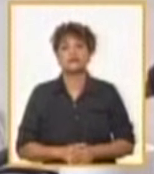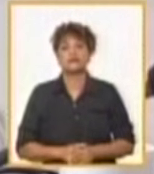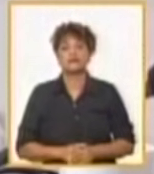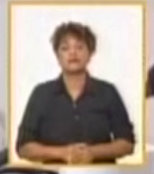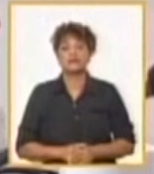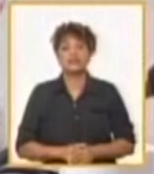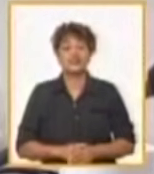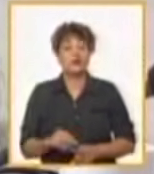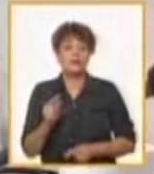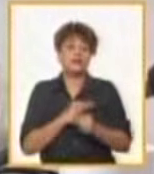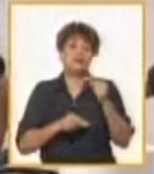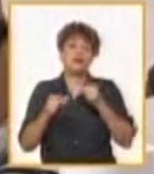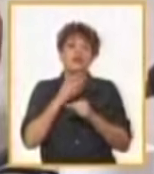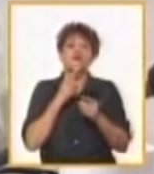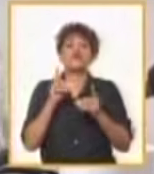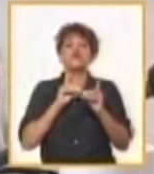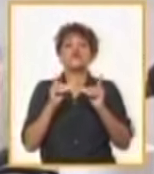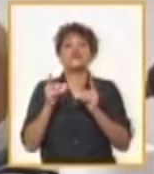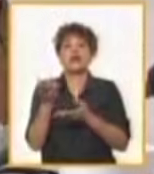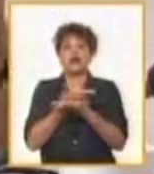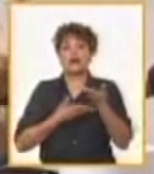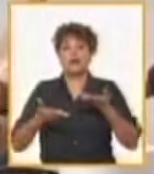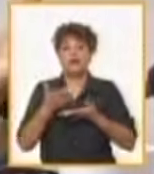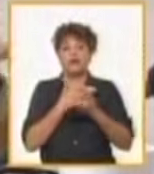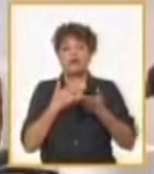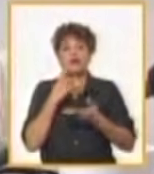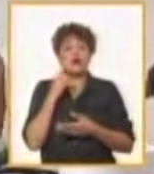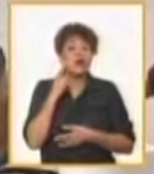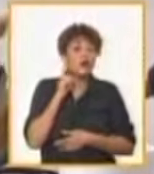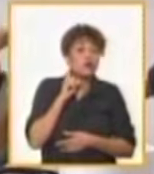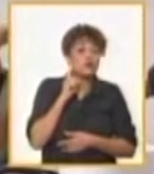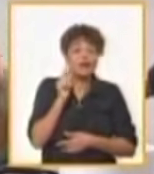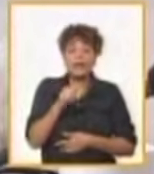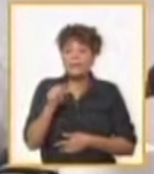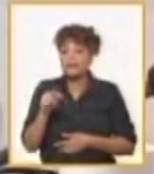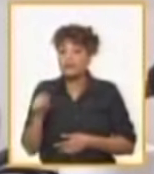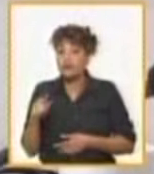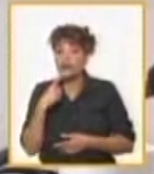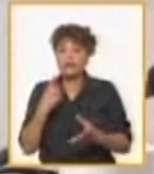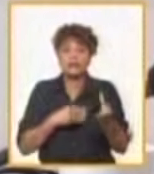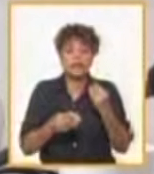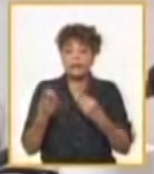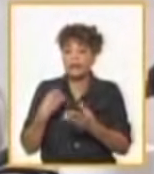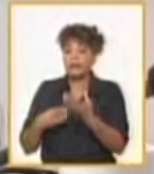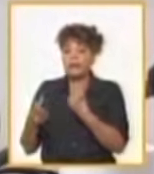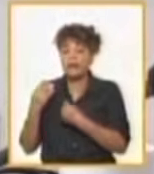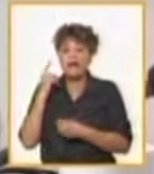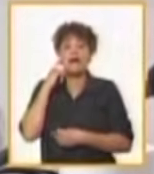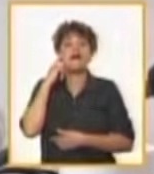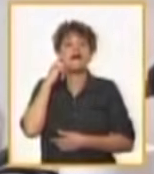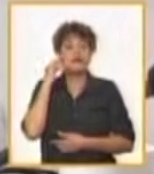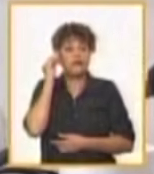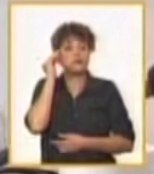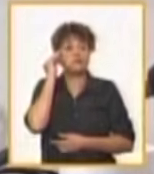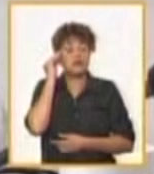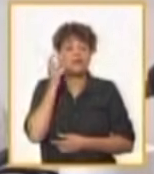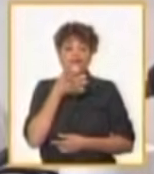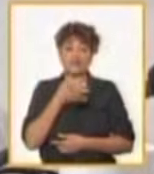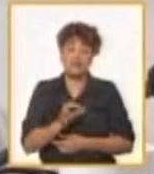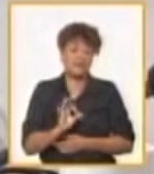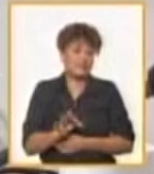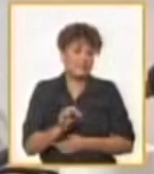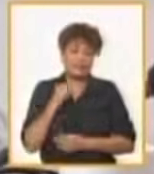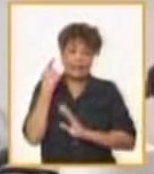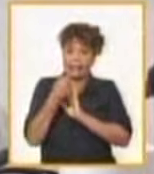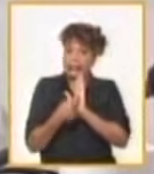diálogo. Nos daba la palabra a los otros intelectuales, a los otros artistas, que además a los cuales les estaba asegurando